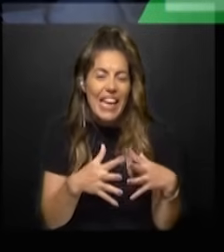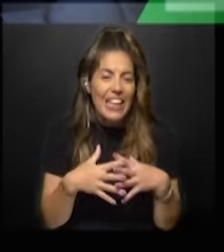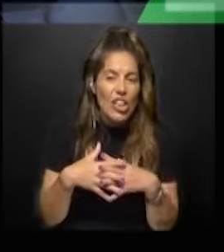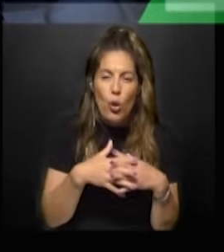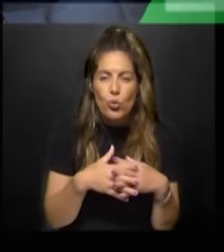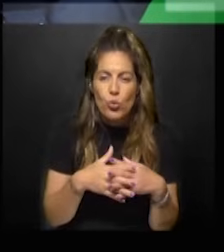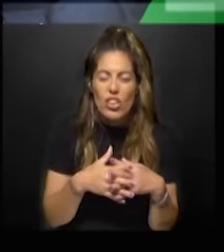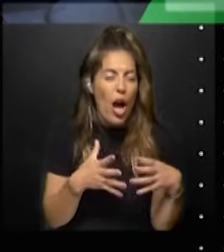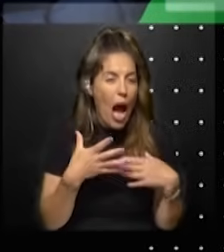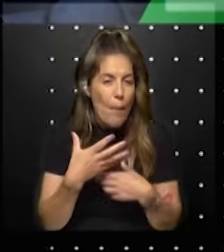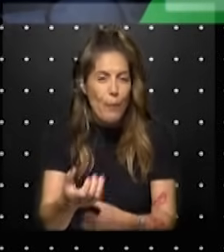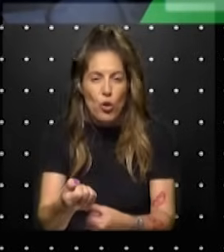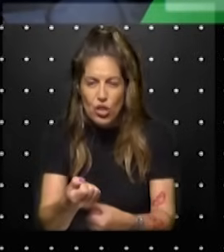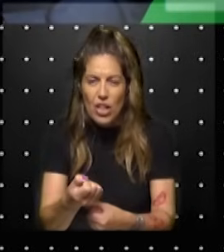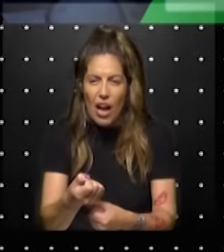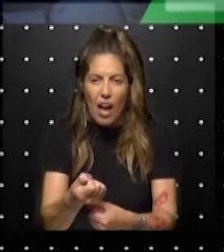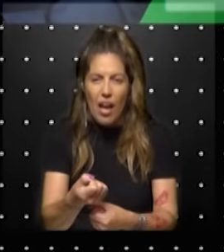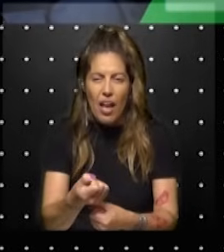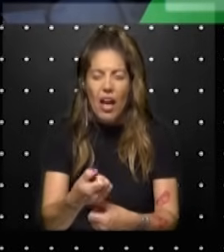está apoyando de una manera